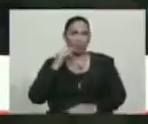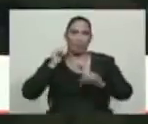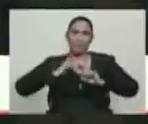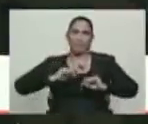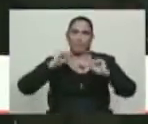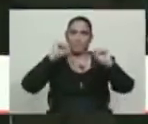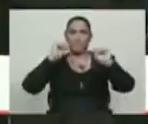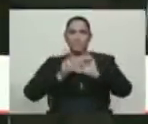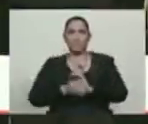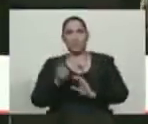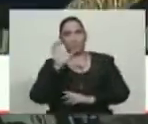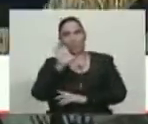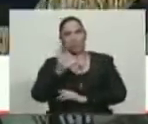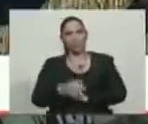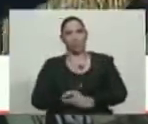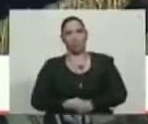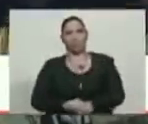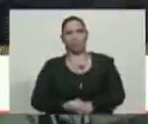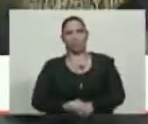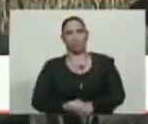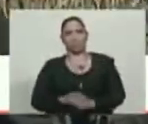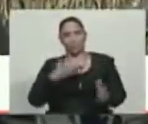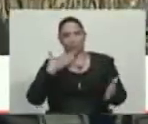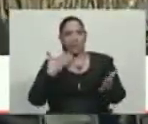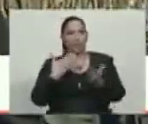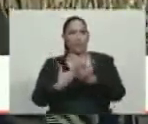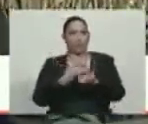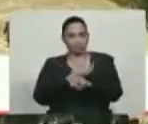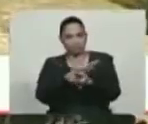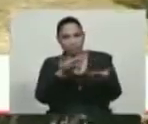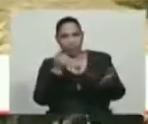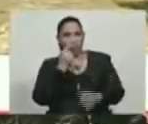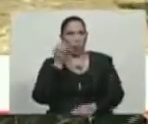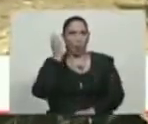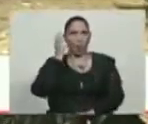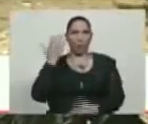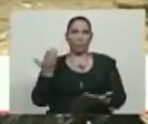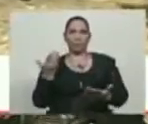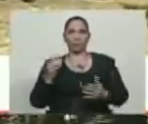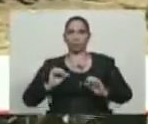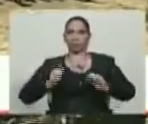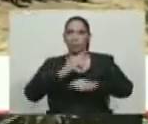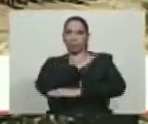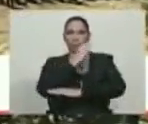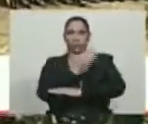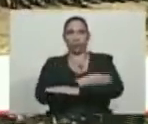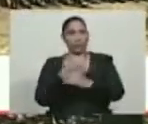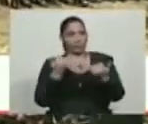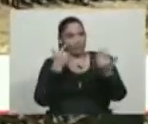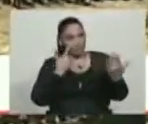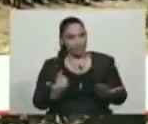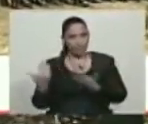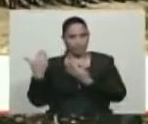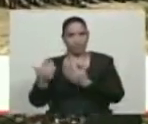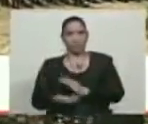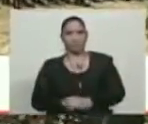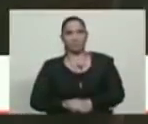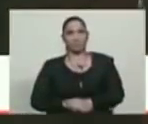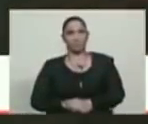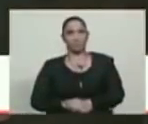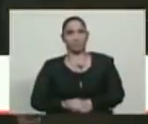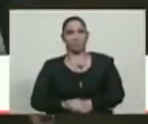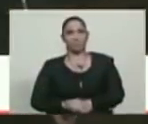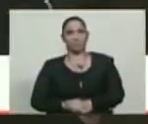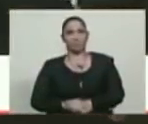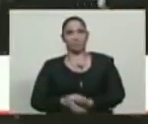viva! ¡Que viva la patria! ¡Que viva! Muchas gracias, muchachos y muchachas. Adelante, mucha fuerza. Es parte entonces cuando ya se dispone